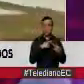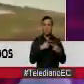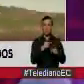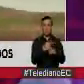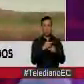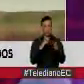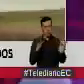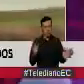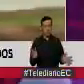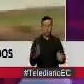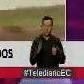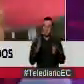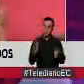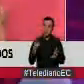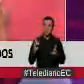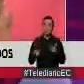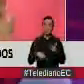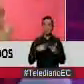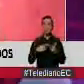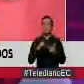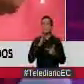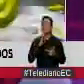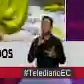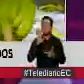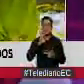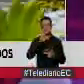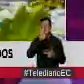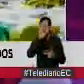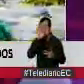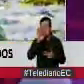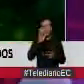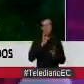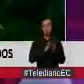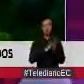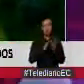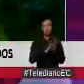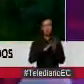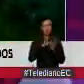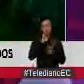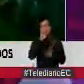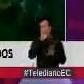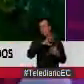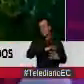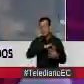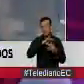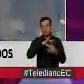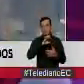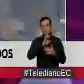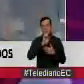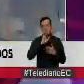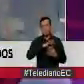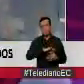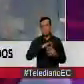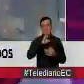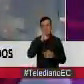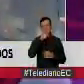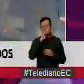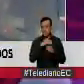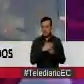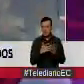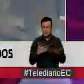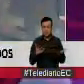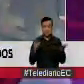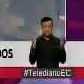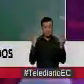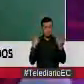cadenas productivas, pero también viendo a los Estados Unidos, que siempre va a ser un mercado natural para nosotros, para nuestros productos, y